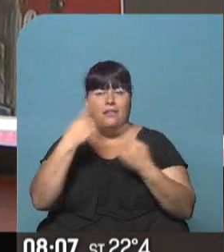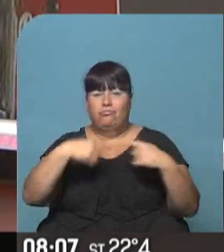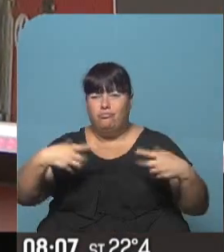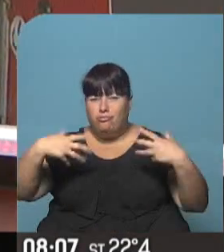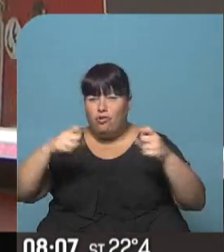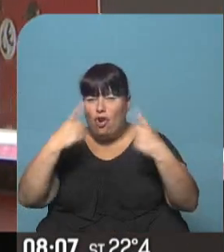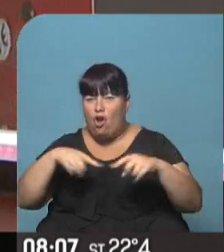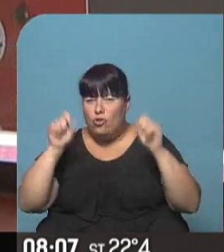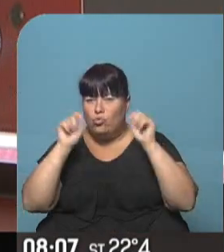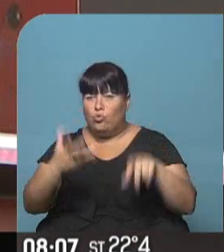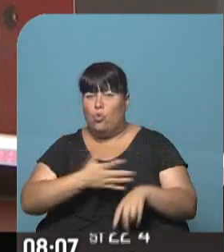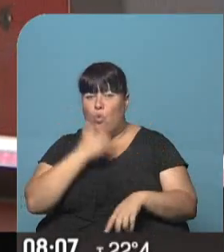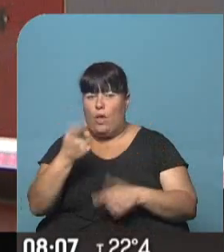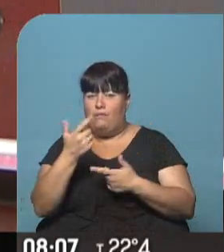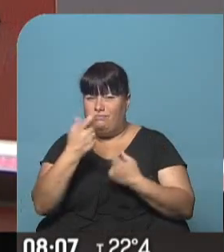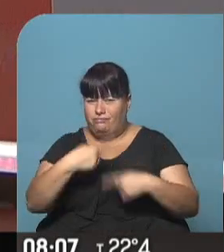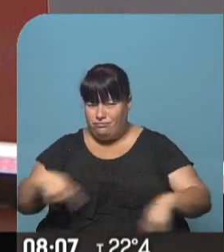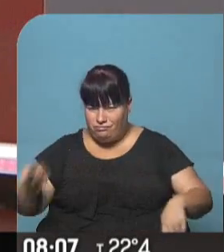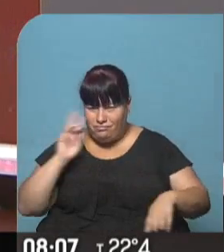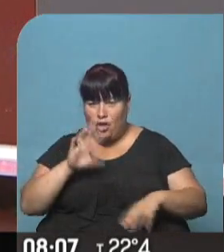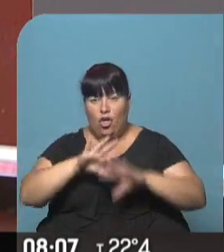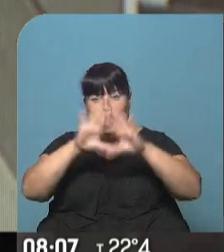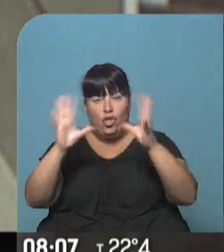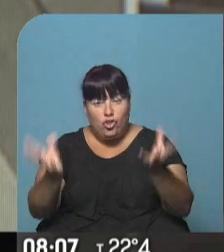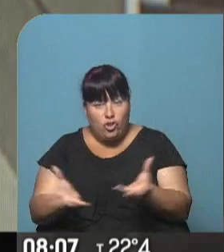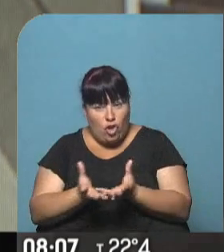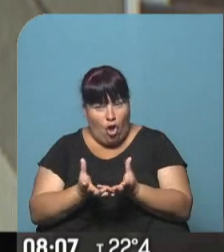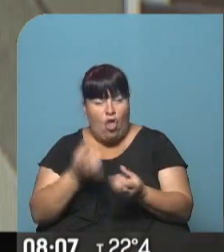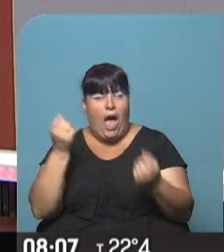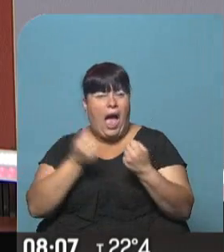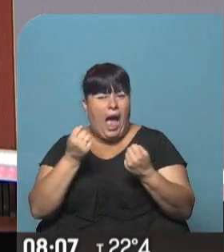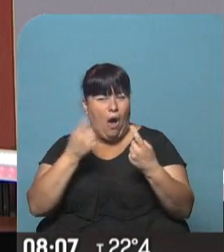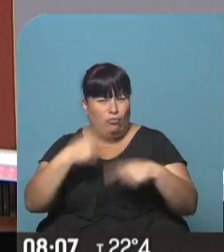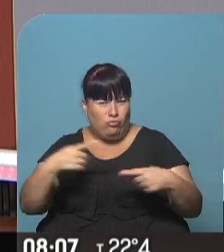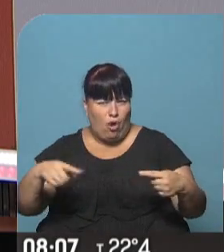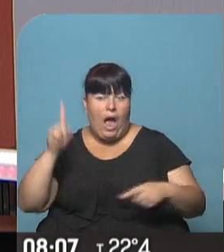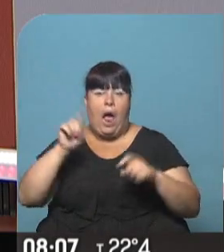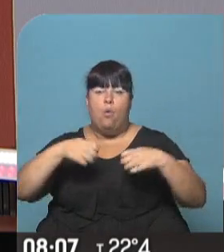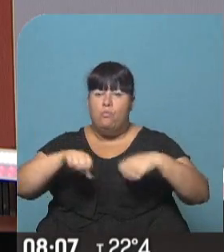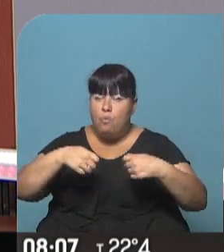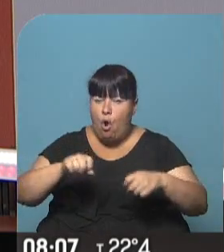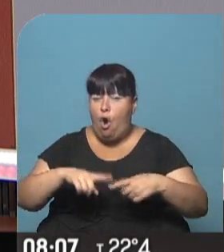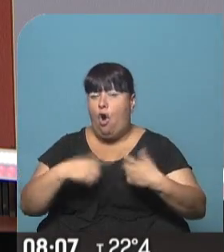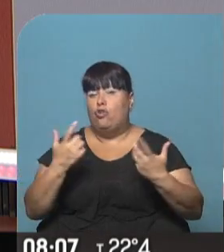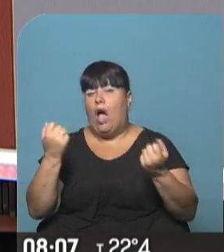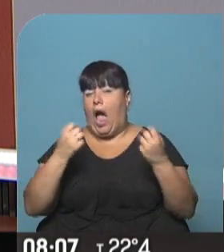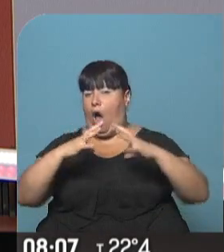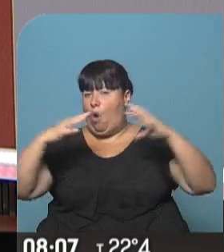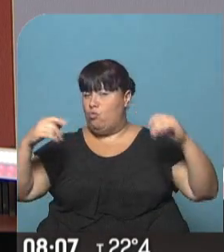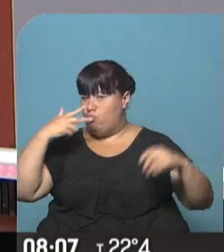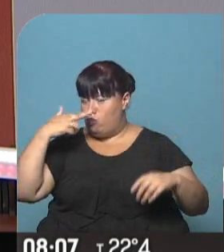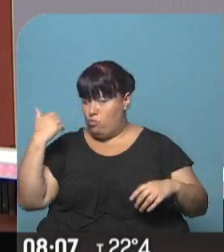arsenal, fíjense, lo que tenía en su poder. Toda esta flotilla de automóviles, algunas motos, autos de alta